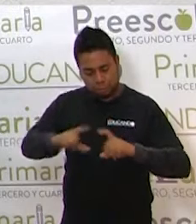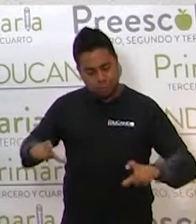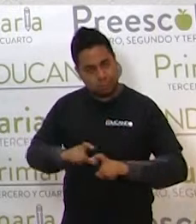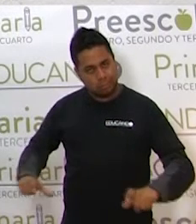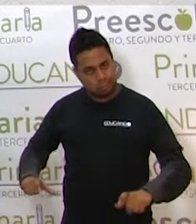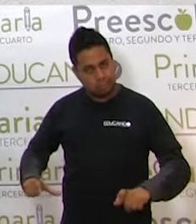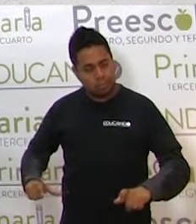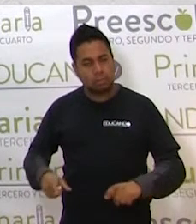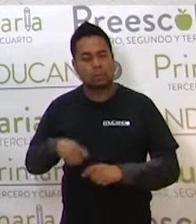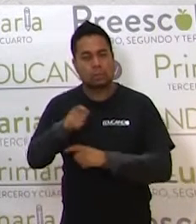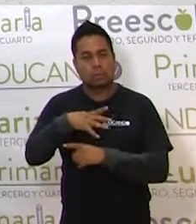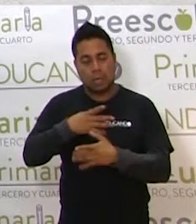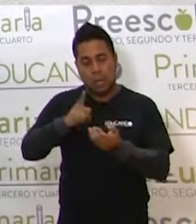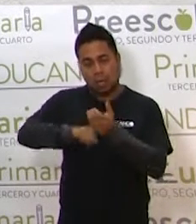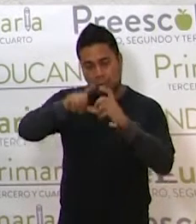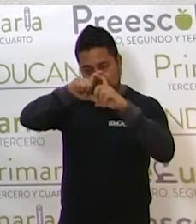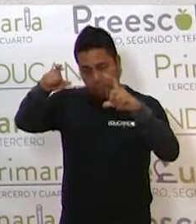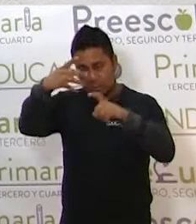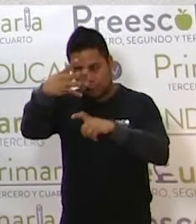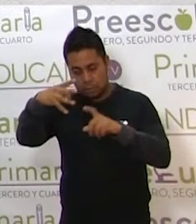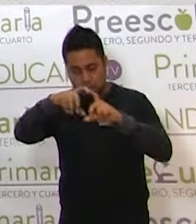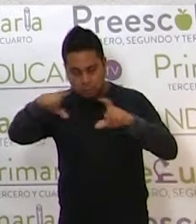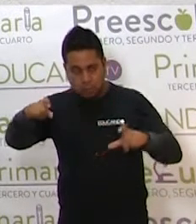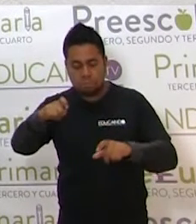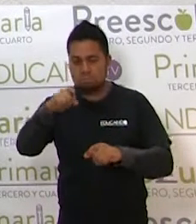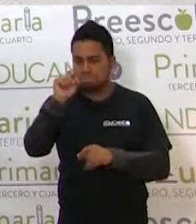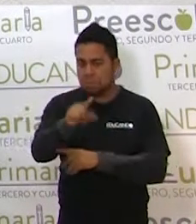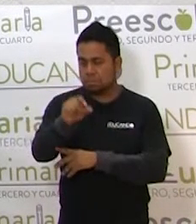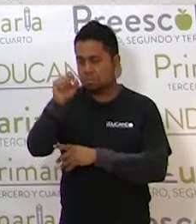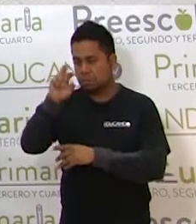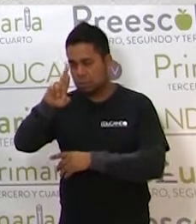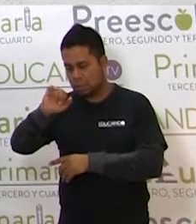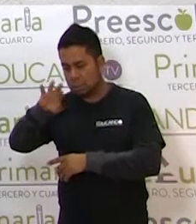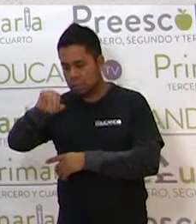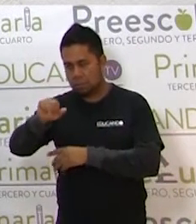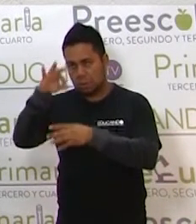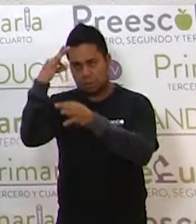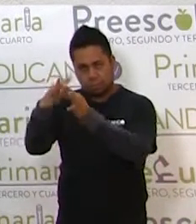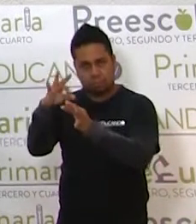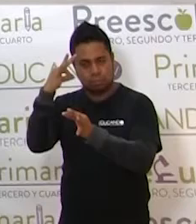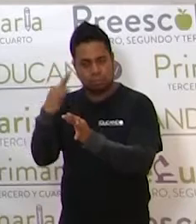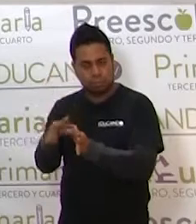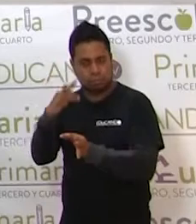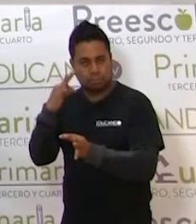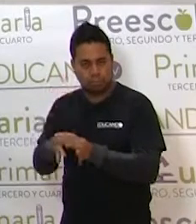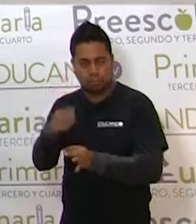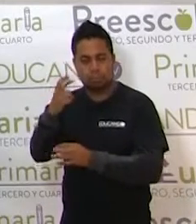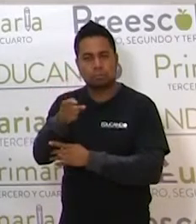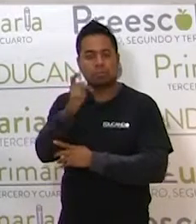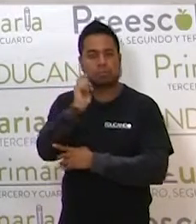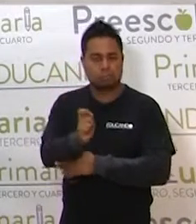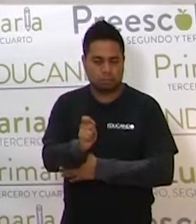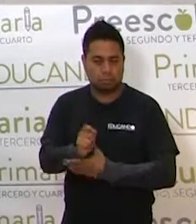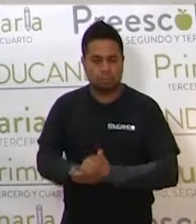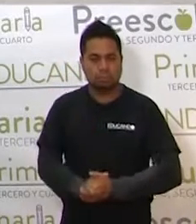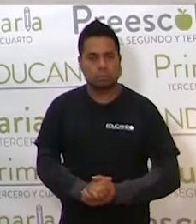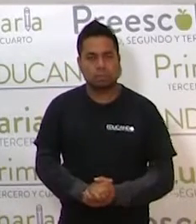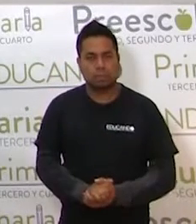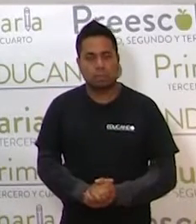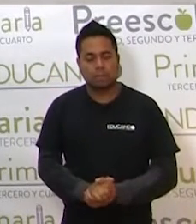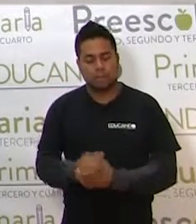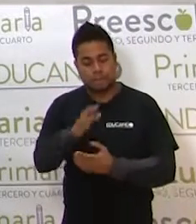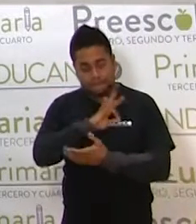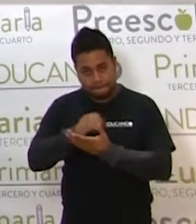los cuartetos tiene que tener la misma rima eso te va a originar y acopia darte la